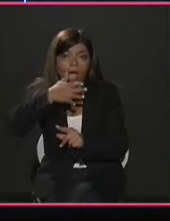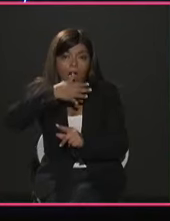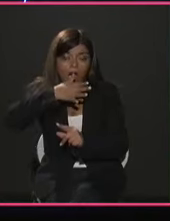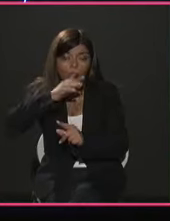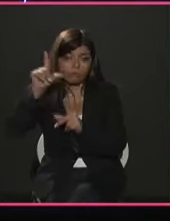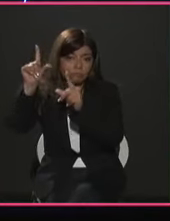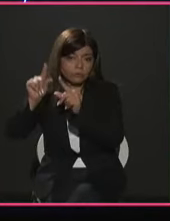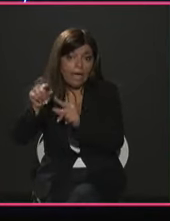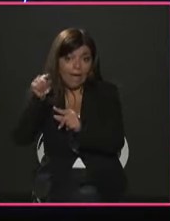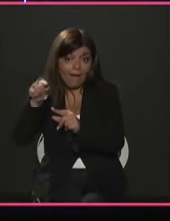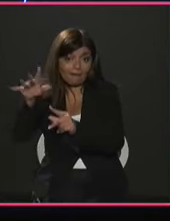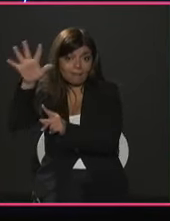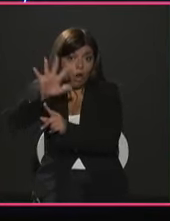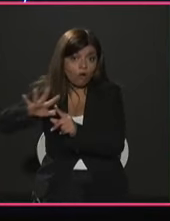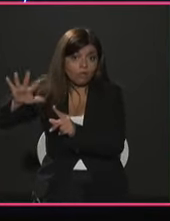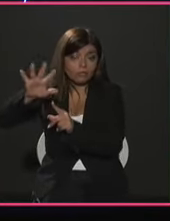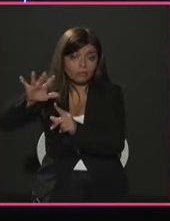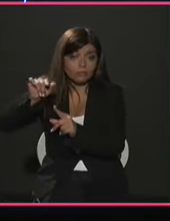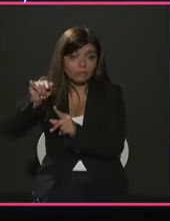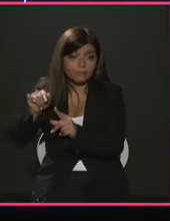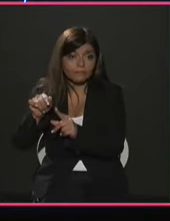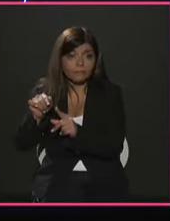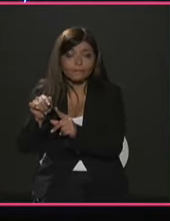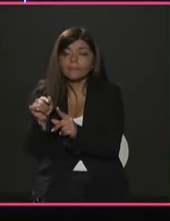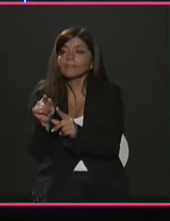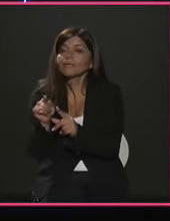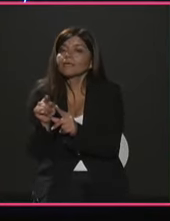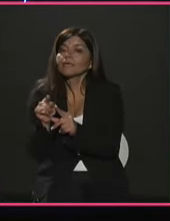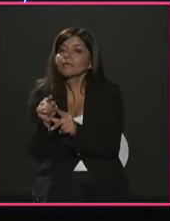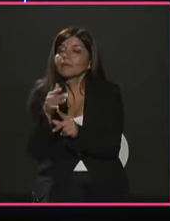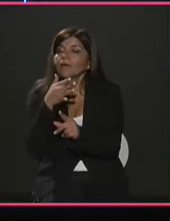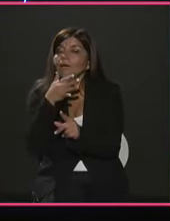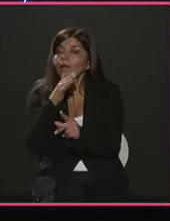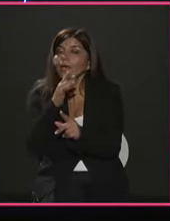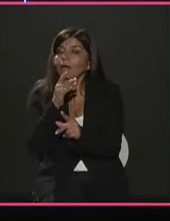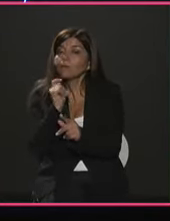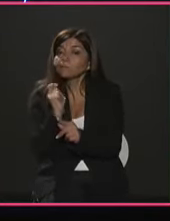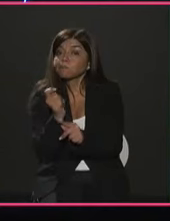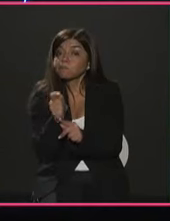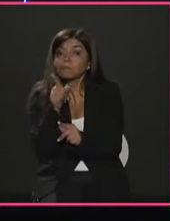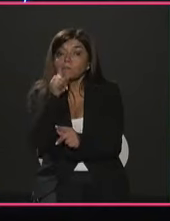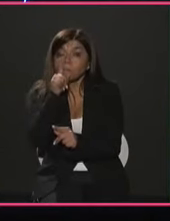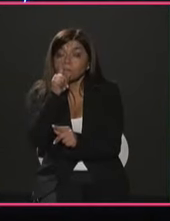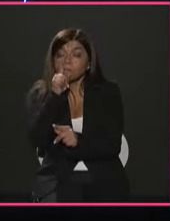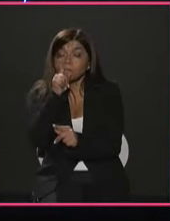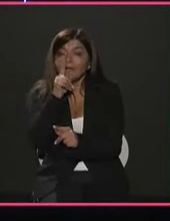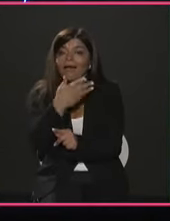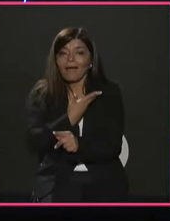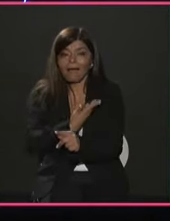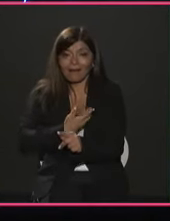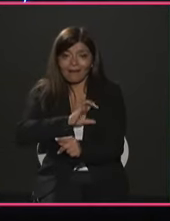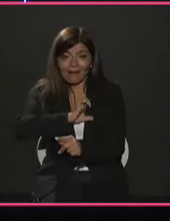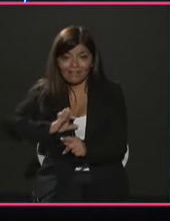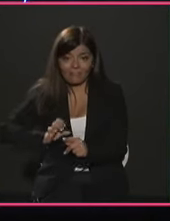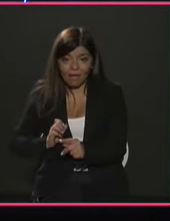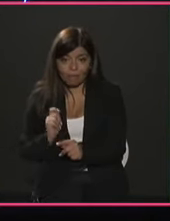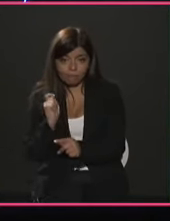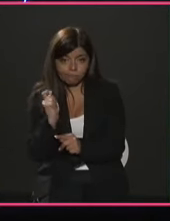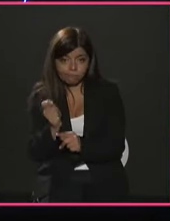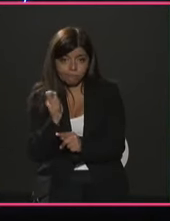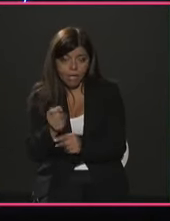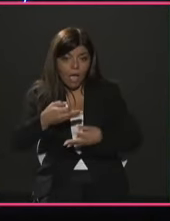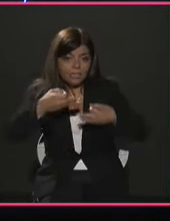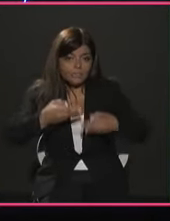esta región la el agua que es subsidiada por el estado que les da el dinero para